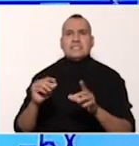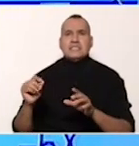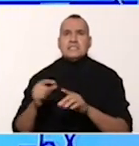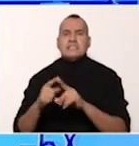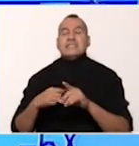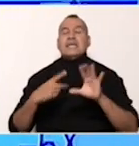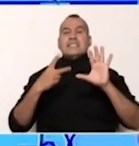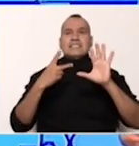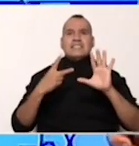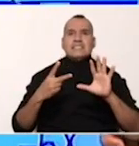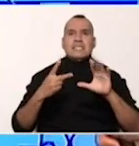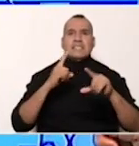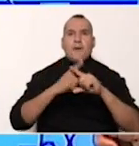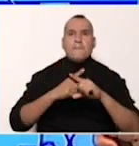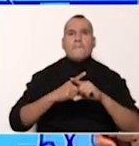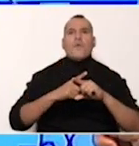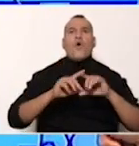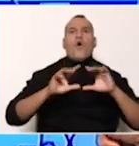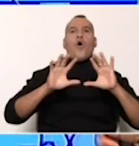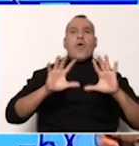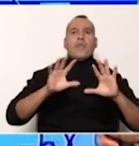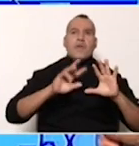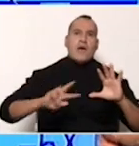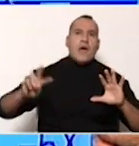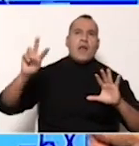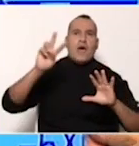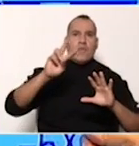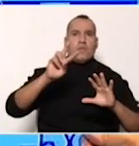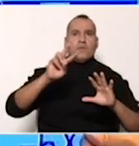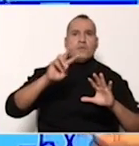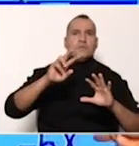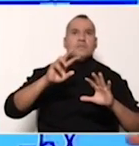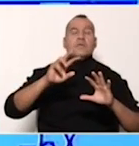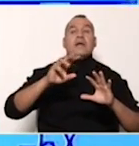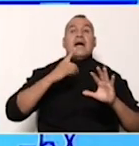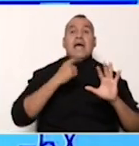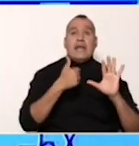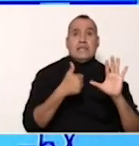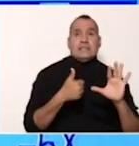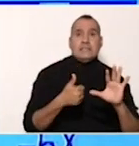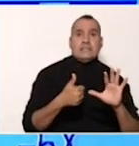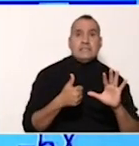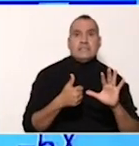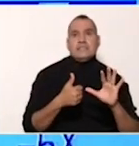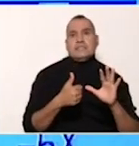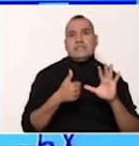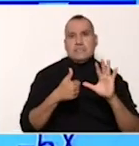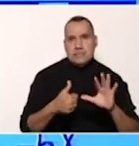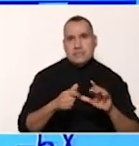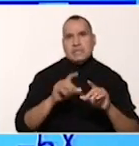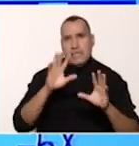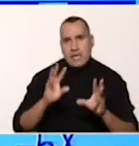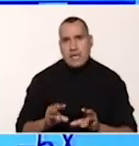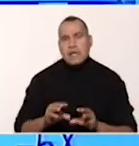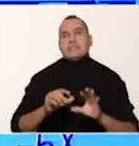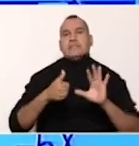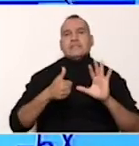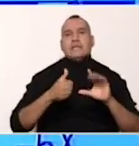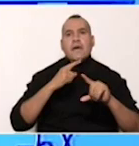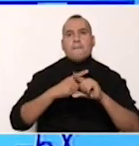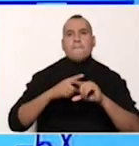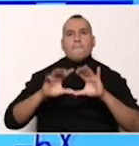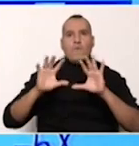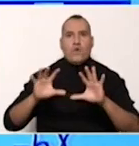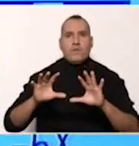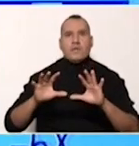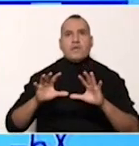por 10 a la 2, más 6 que ocupa las decenas. 6 por 10,